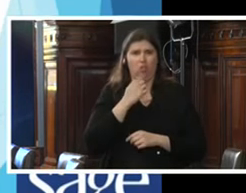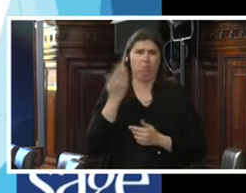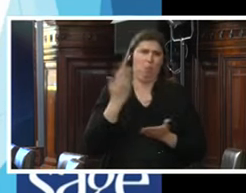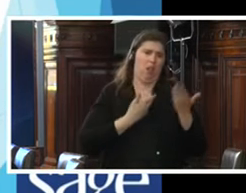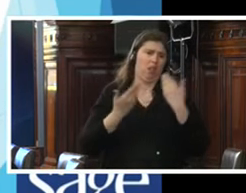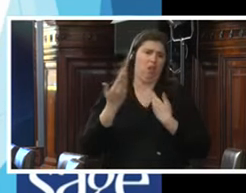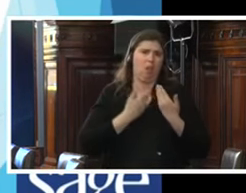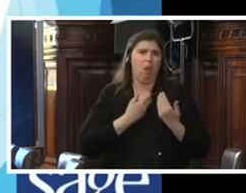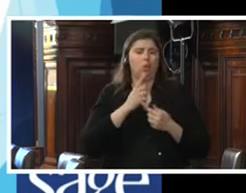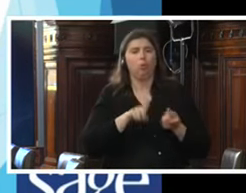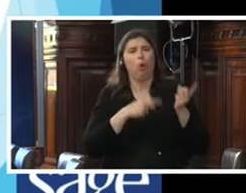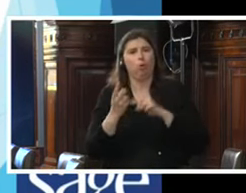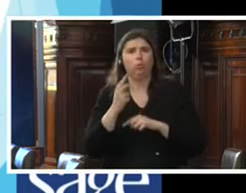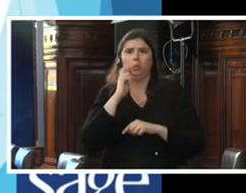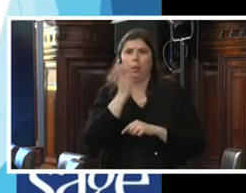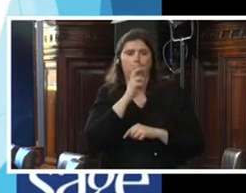3er